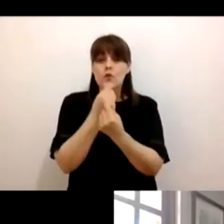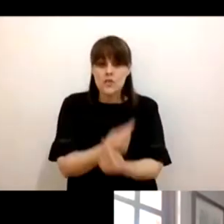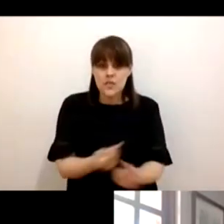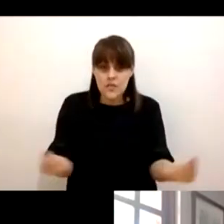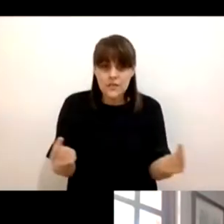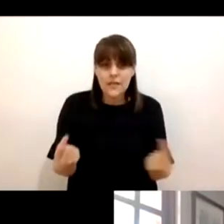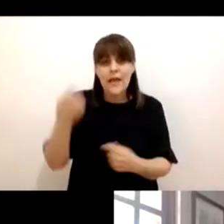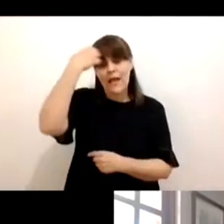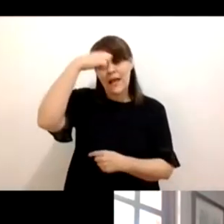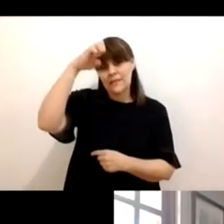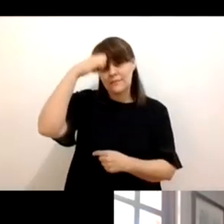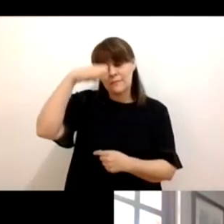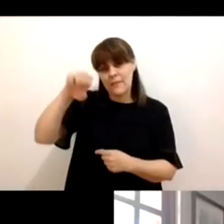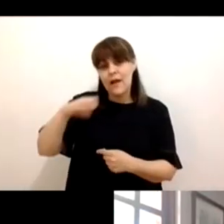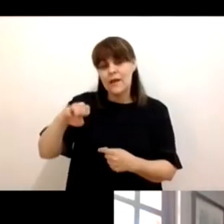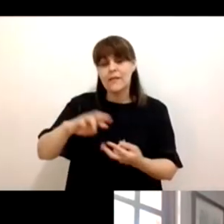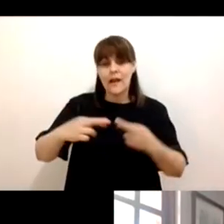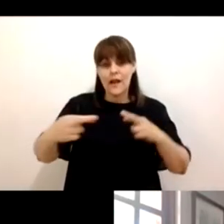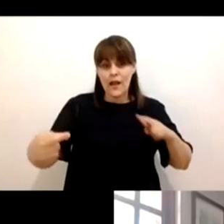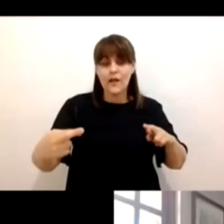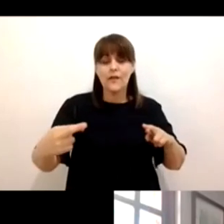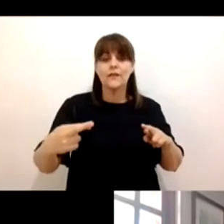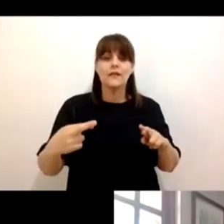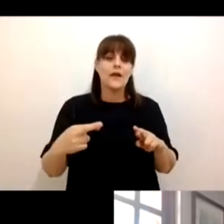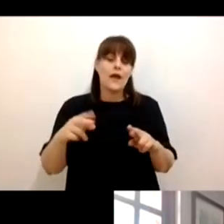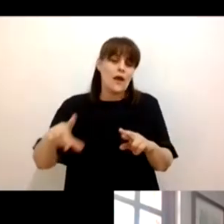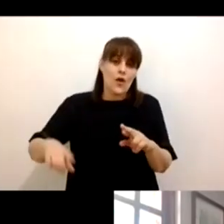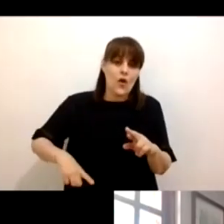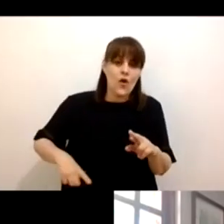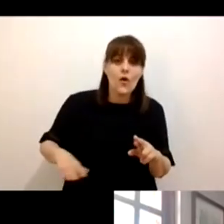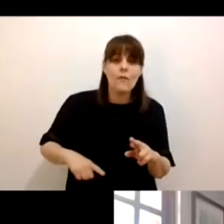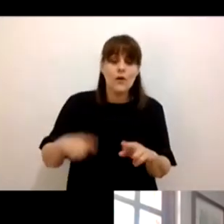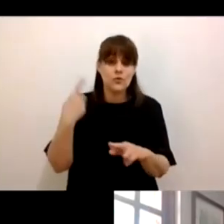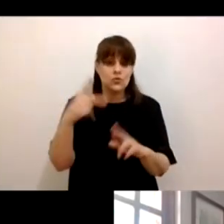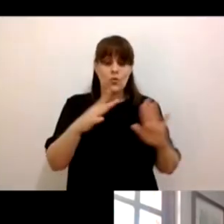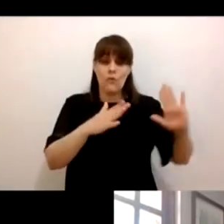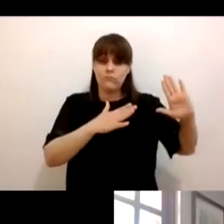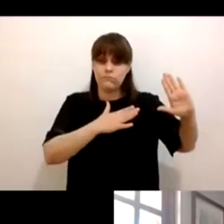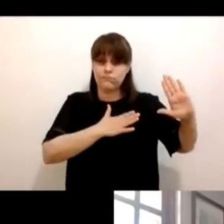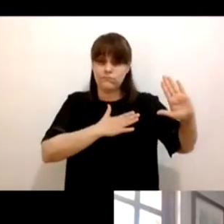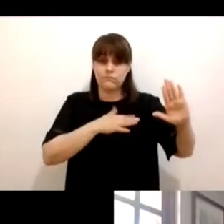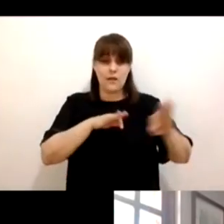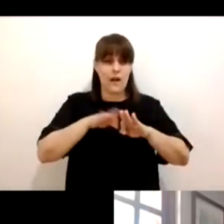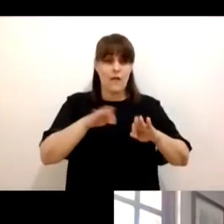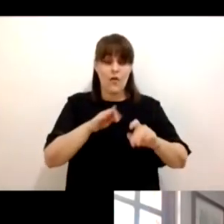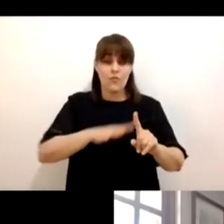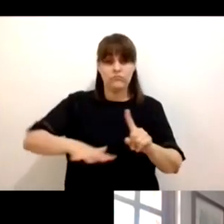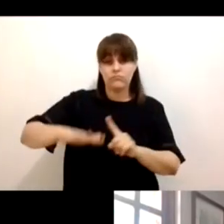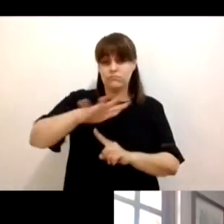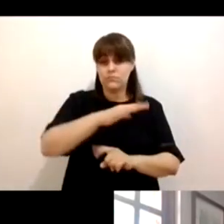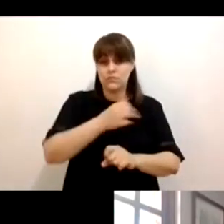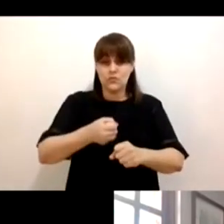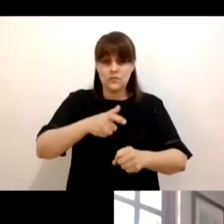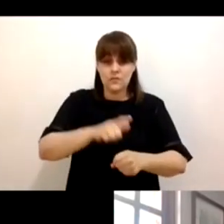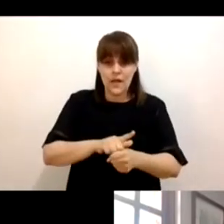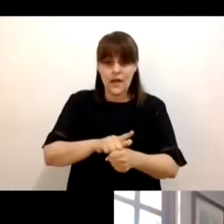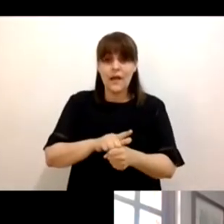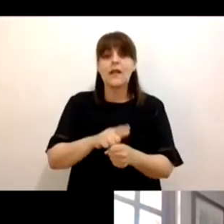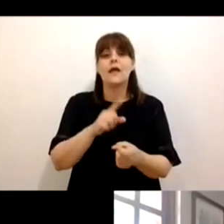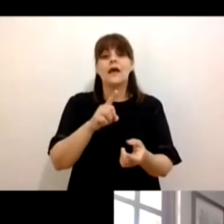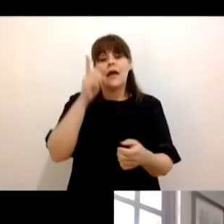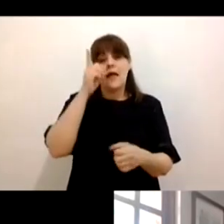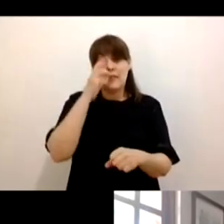relaciones gubernamentales con profundo compromiso social y vocación de servicio directora de incidencia de un kilo de ayuda AC